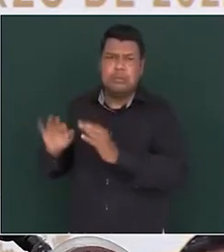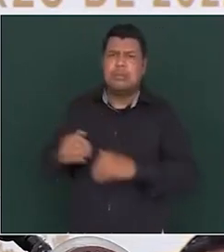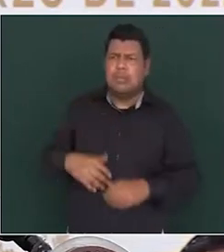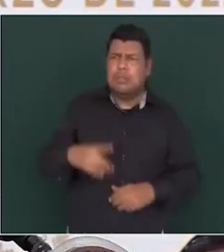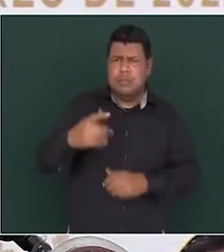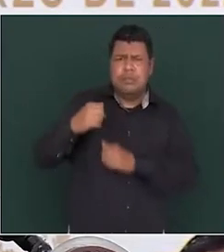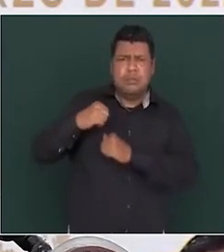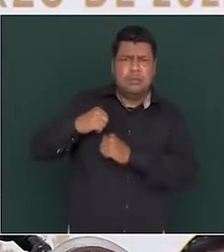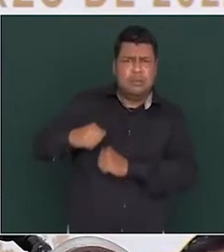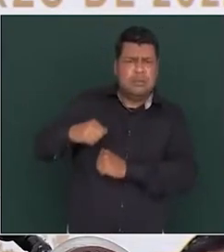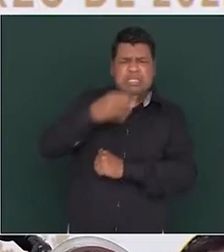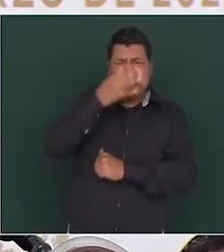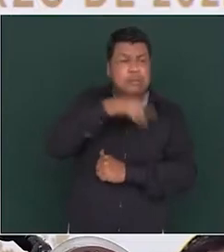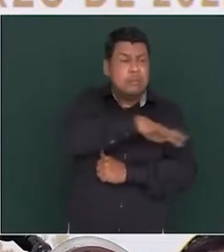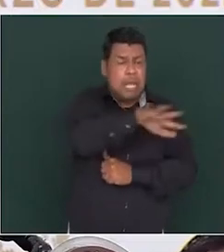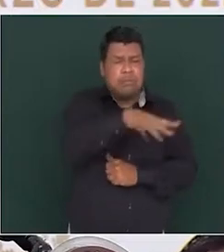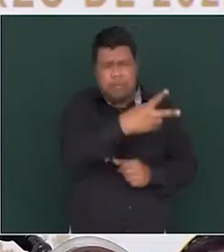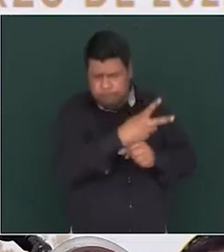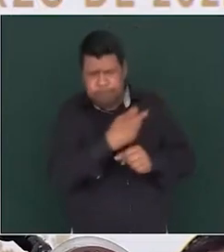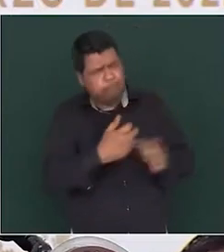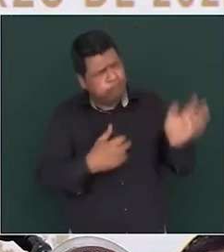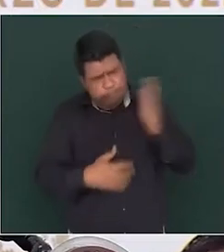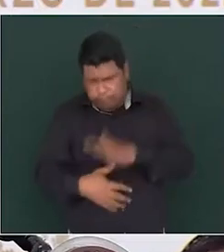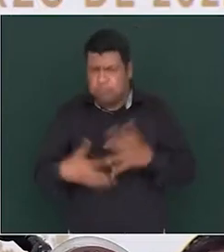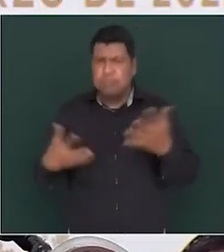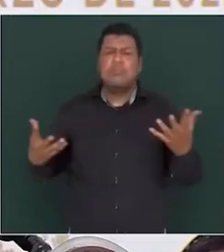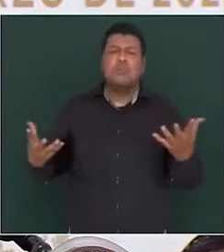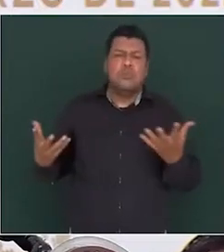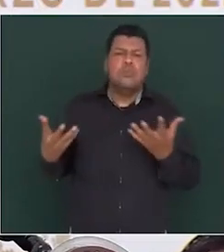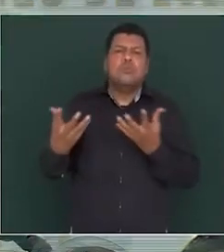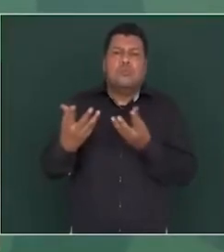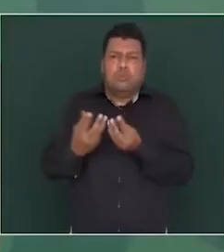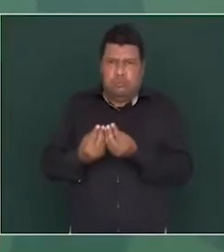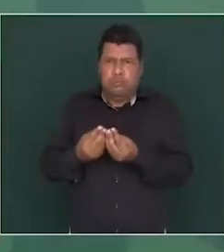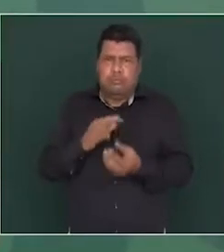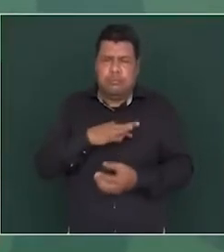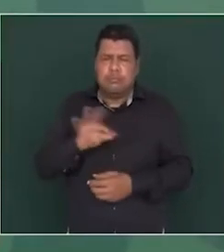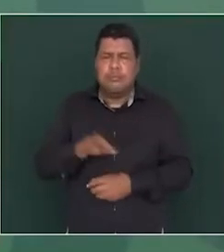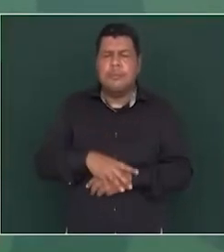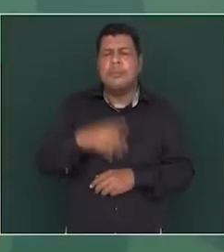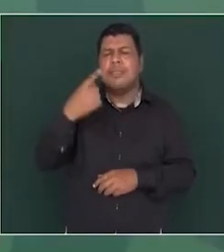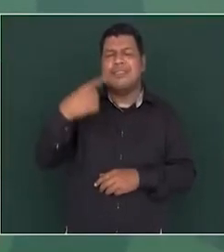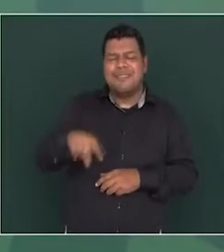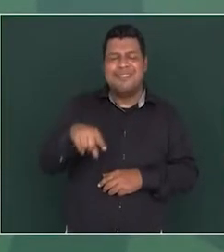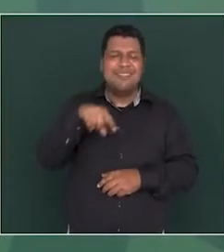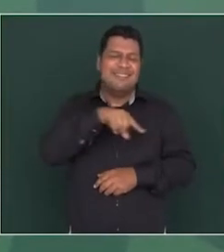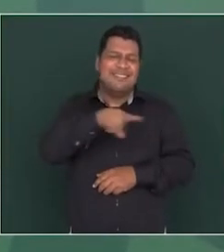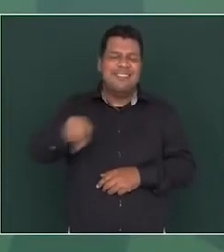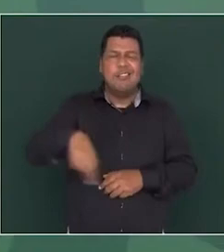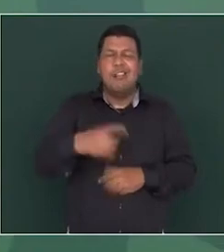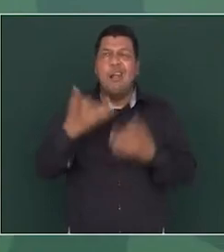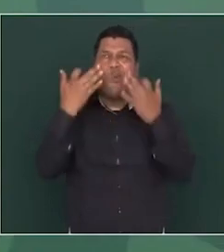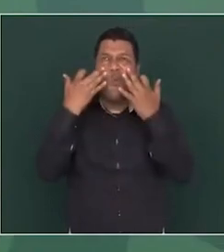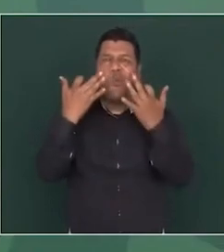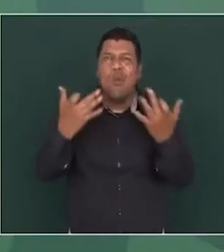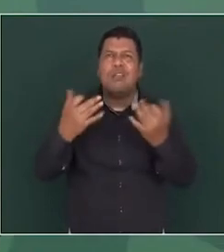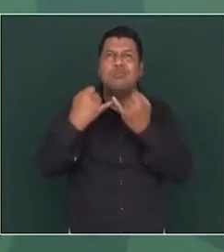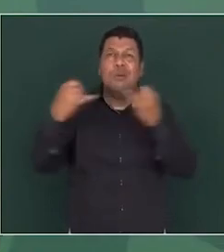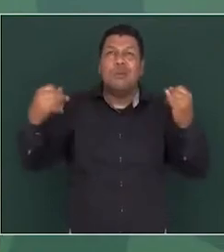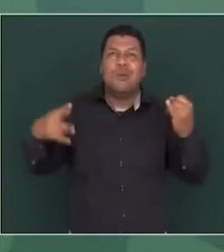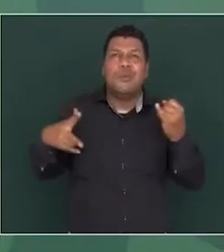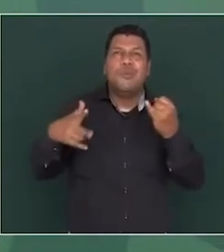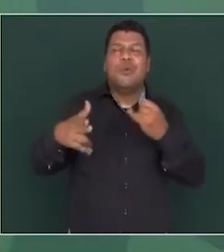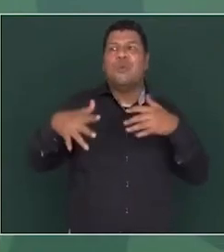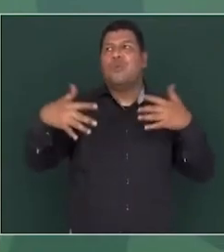su asentamiento en los municipios que están cercanos ahí, van a tener su espacio para que presencien también esta actividad importante, que